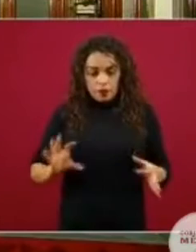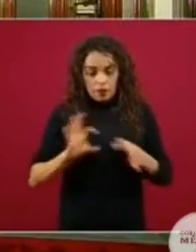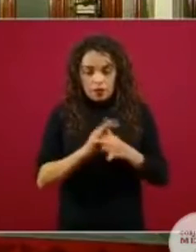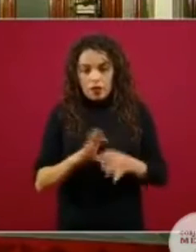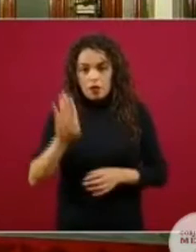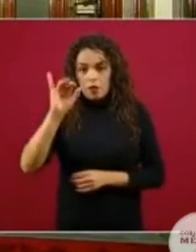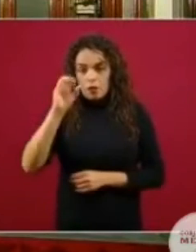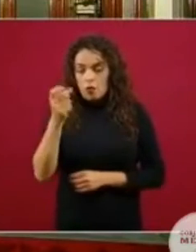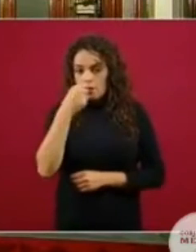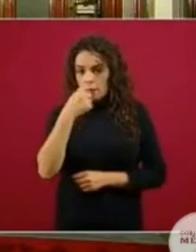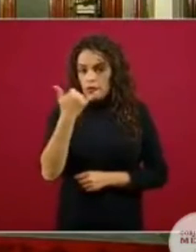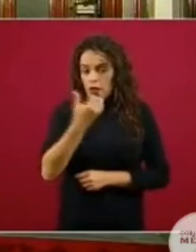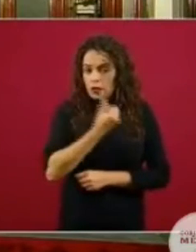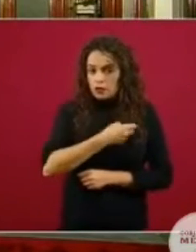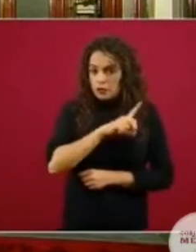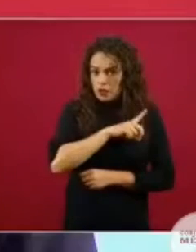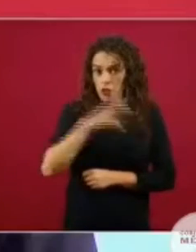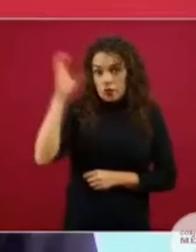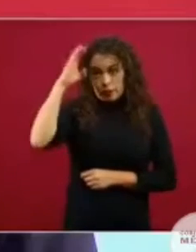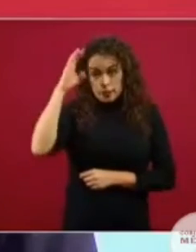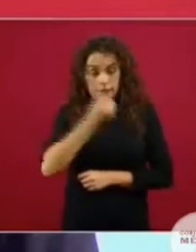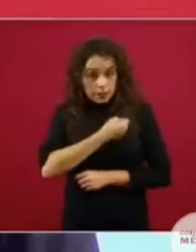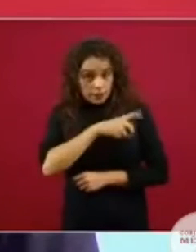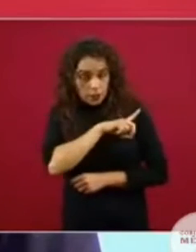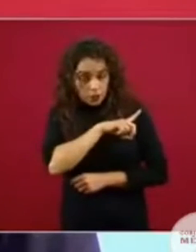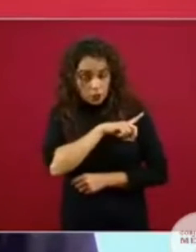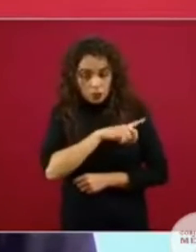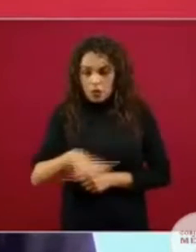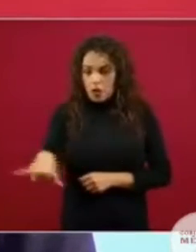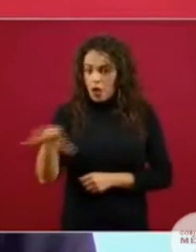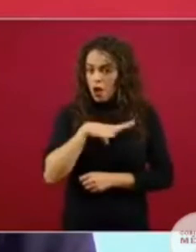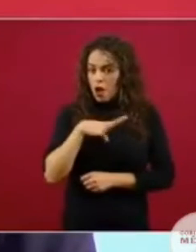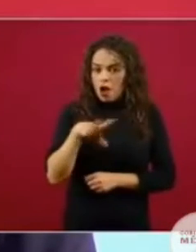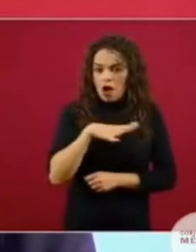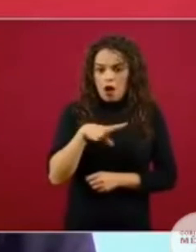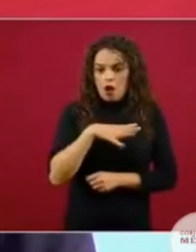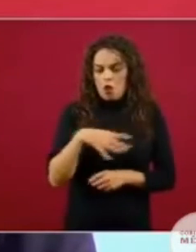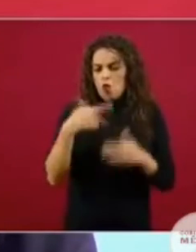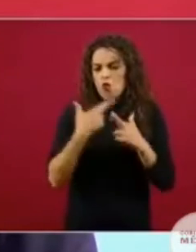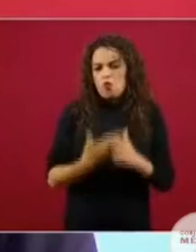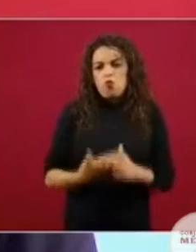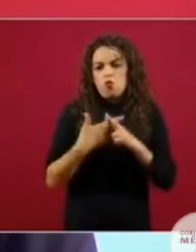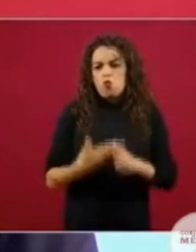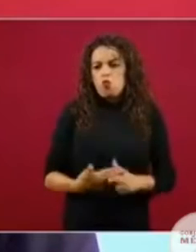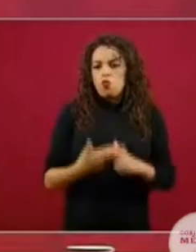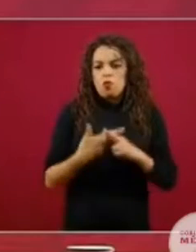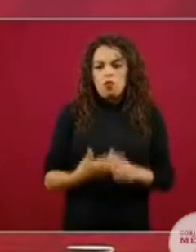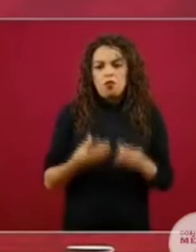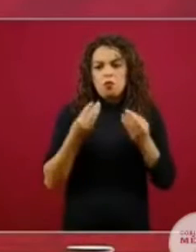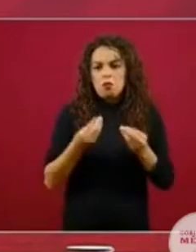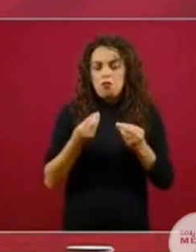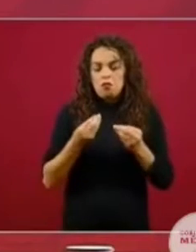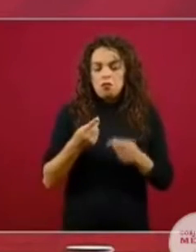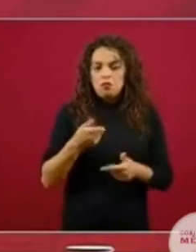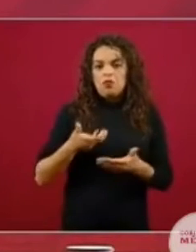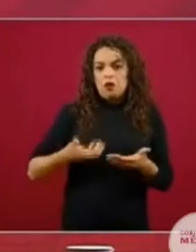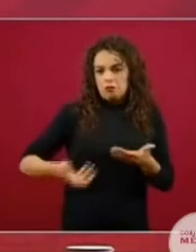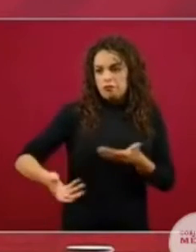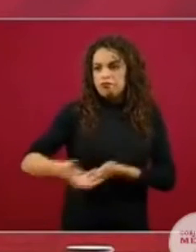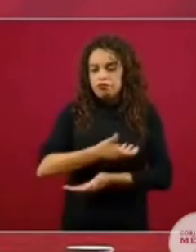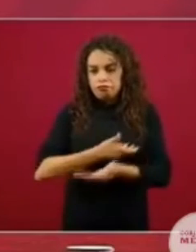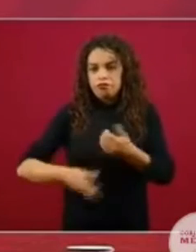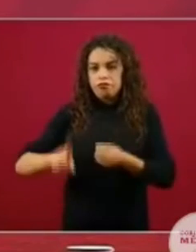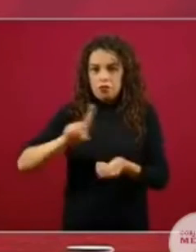de ciencias de la salud tiene un muy enriquecedor marco de intercambio global